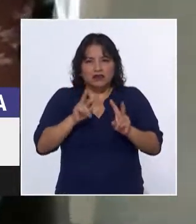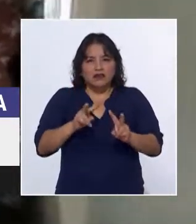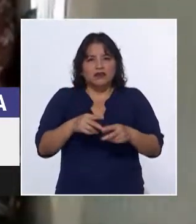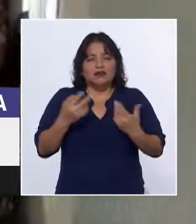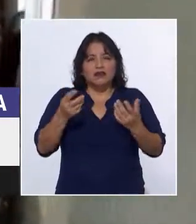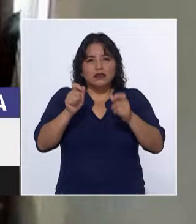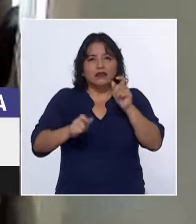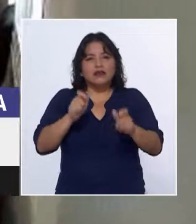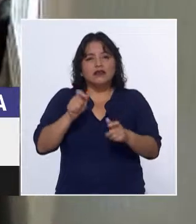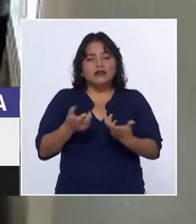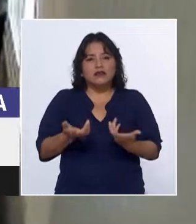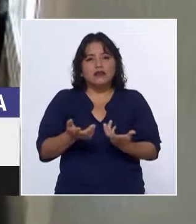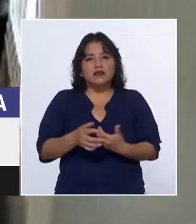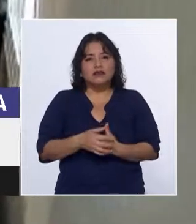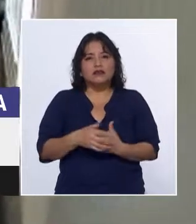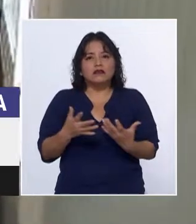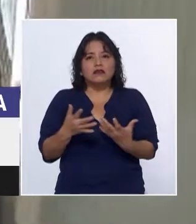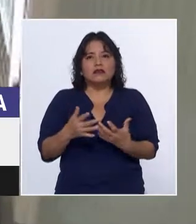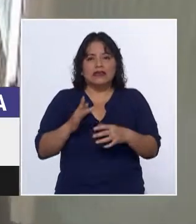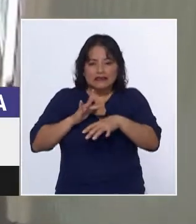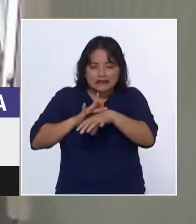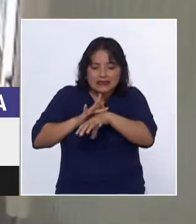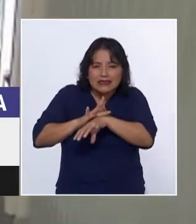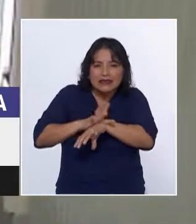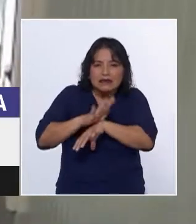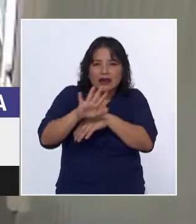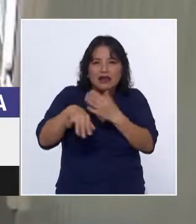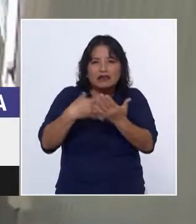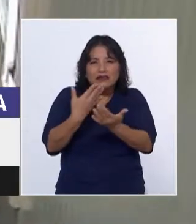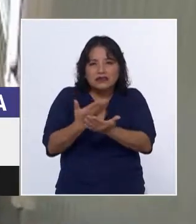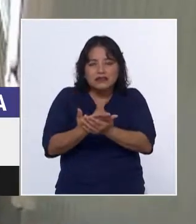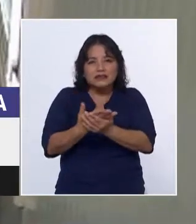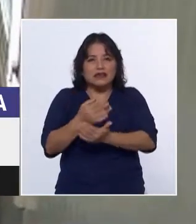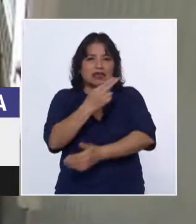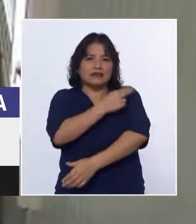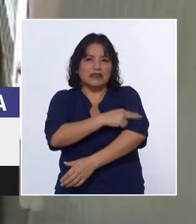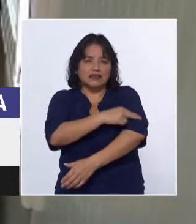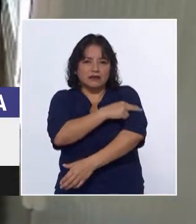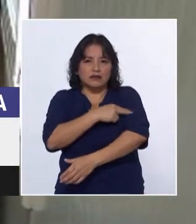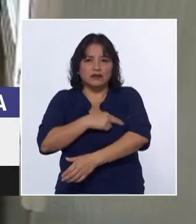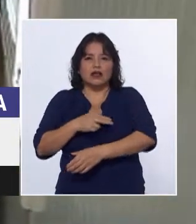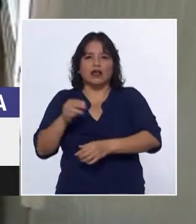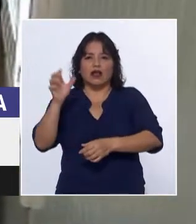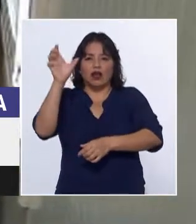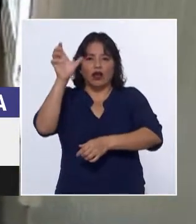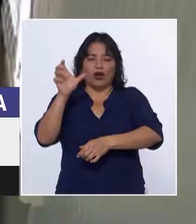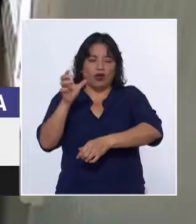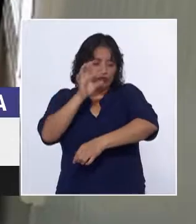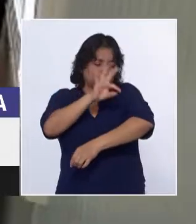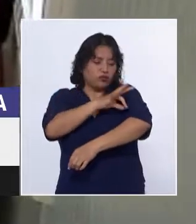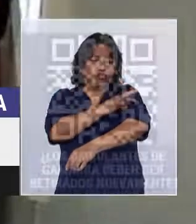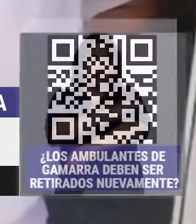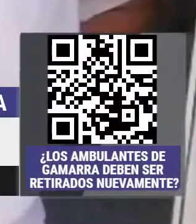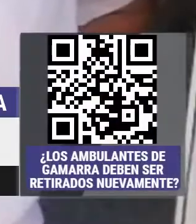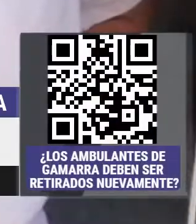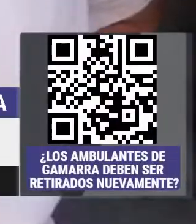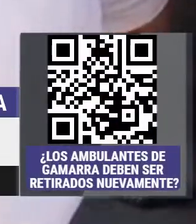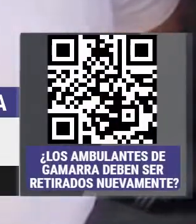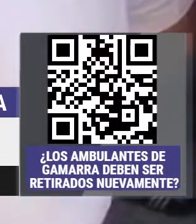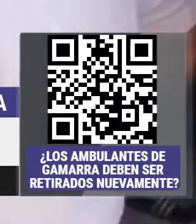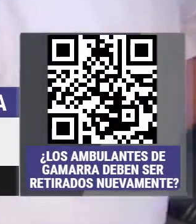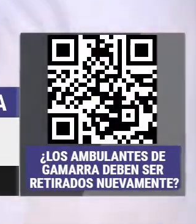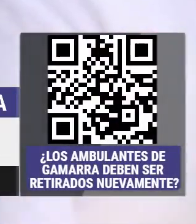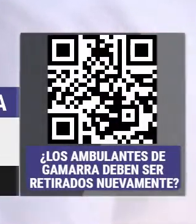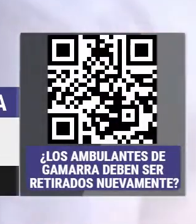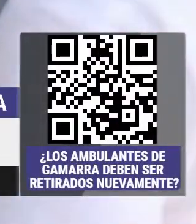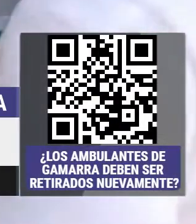aquí, las personas están desde muy temprano recibiendo el tratamiento aquí con el suero, y sentados en triaje a la